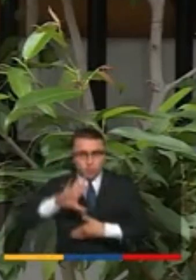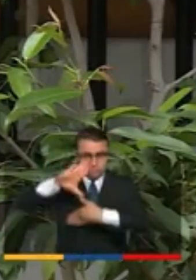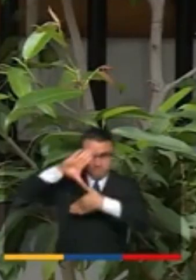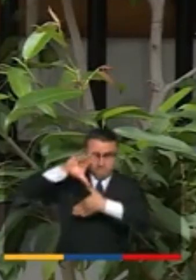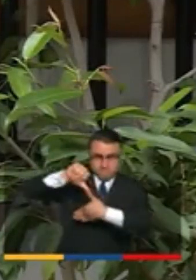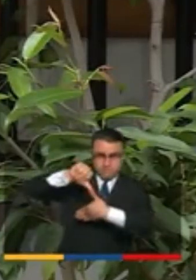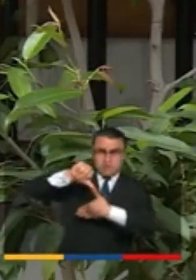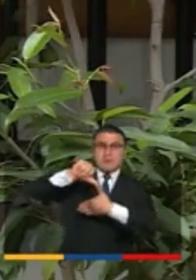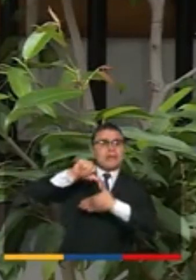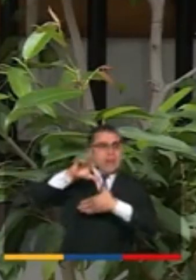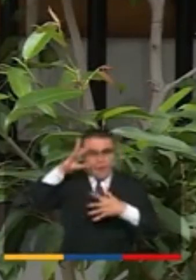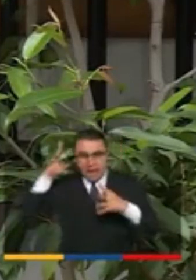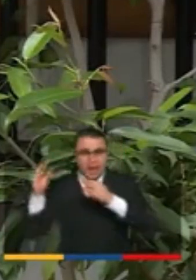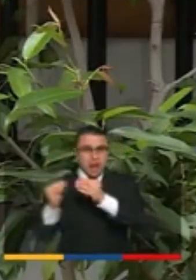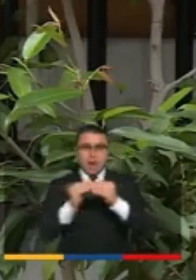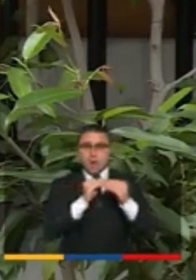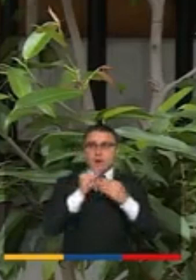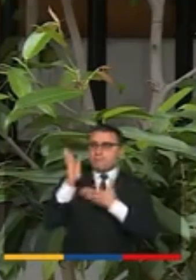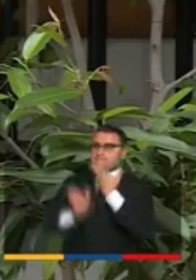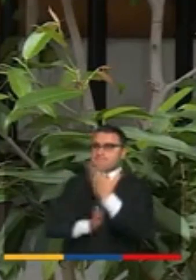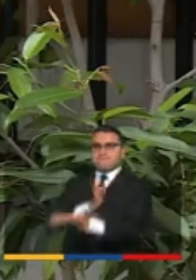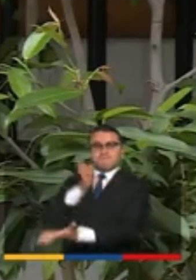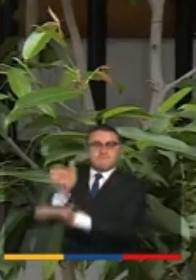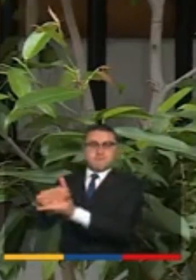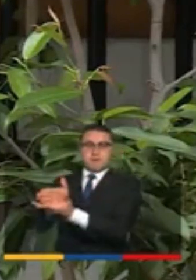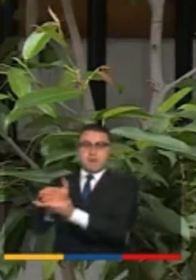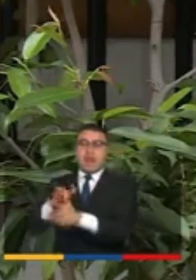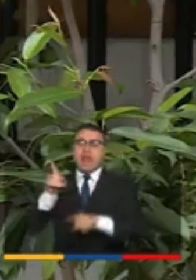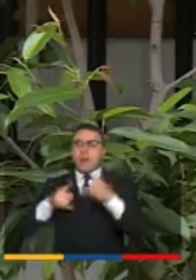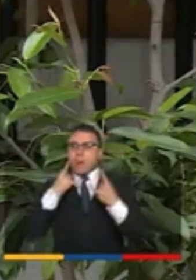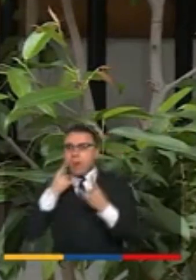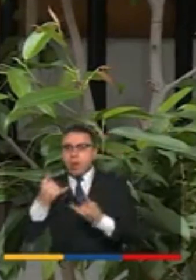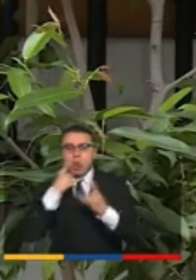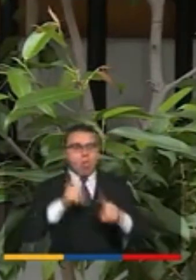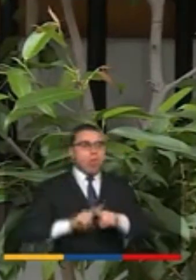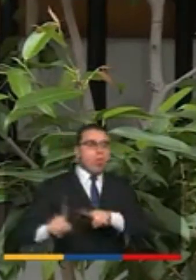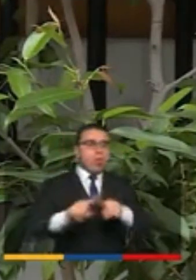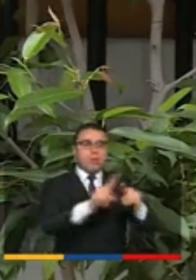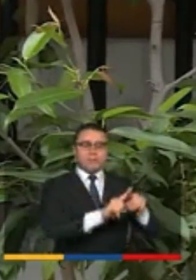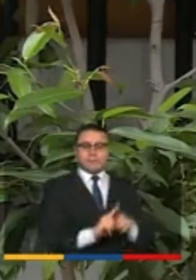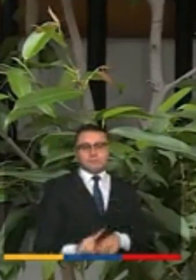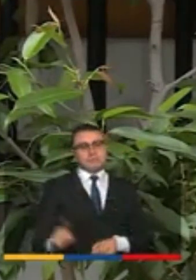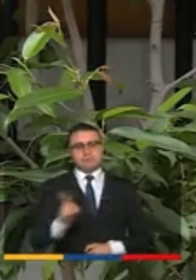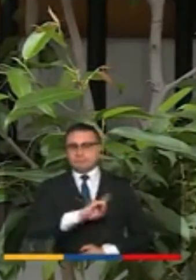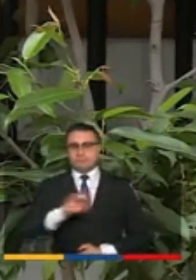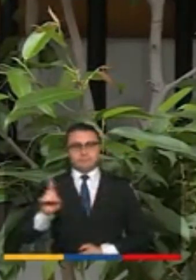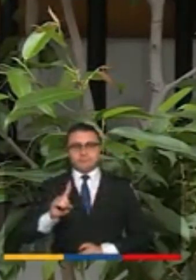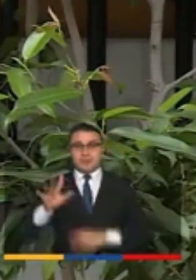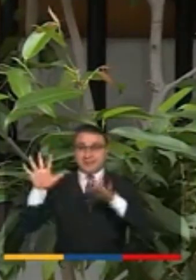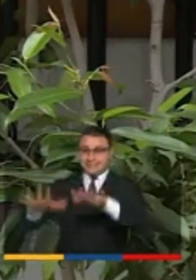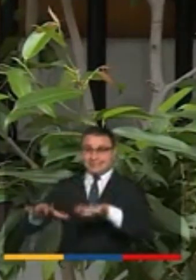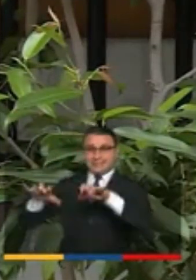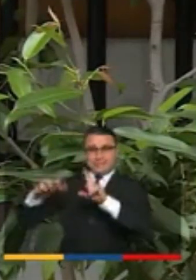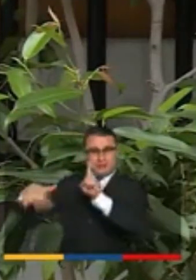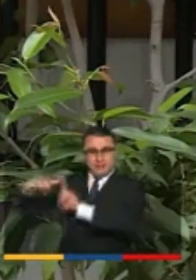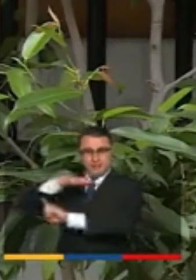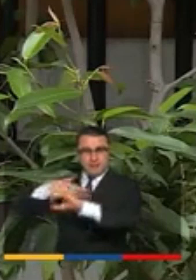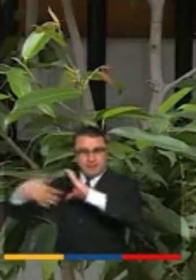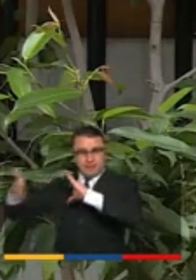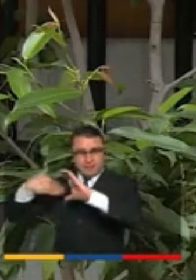COP. No más intereses por separado, acá como hemos reiterado hasta el cansancio, pero hoy día lo